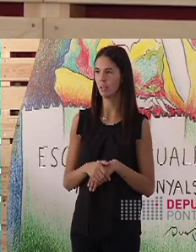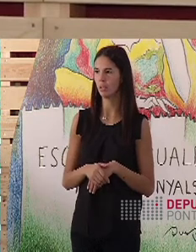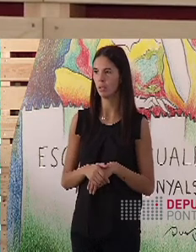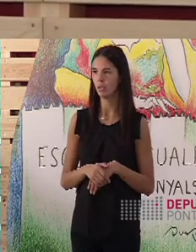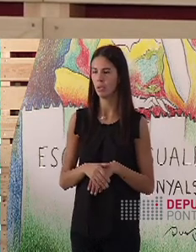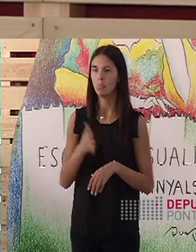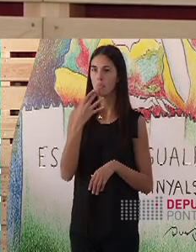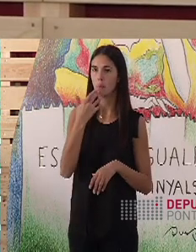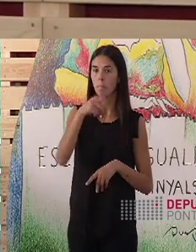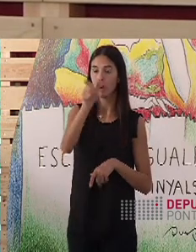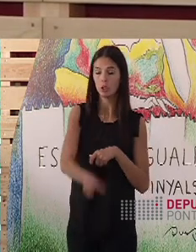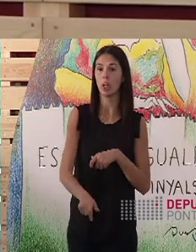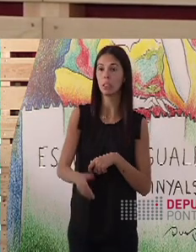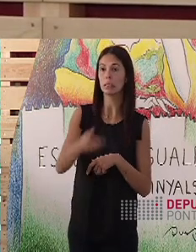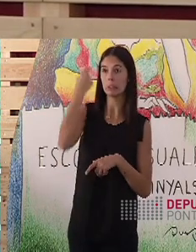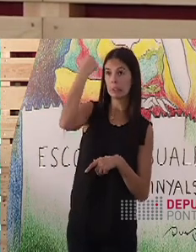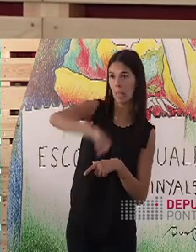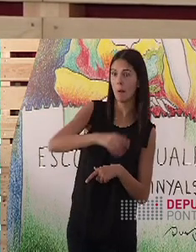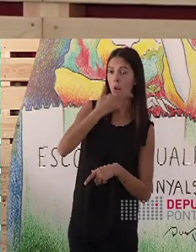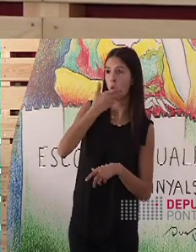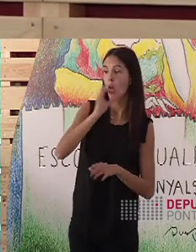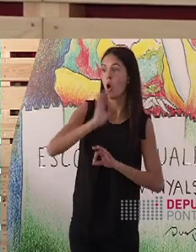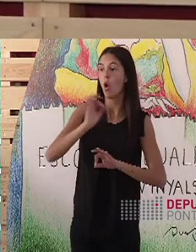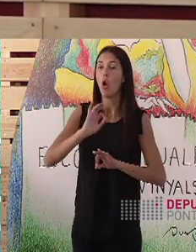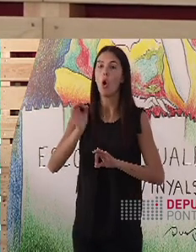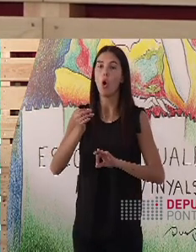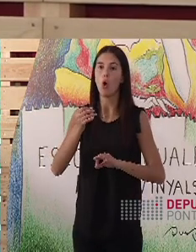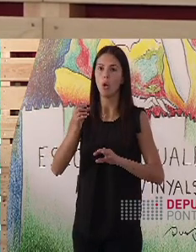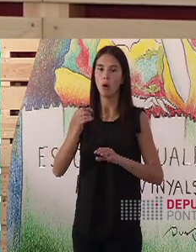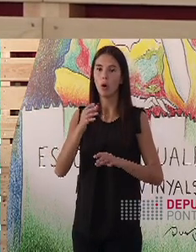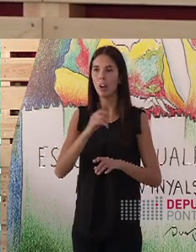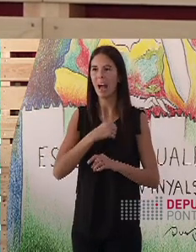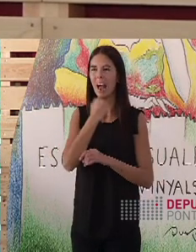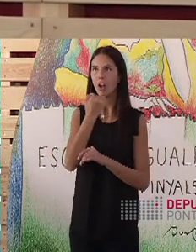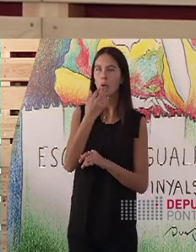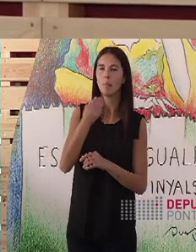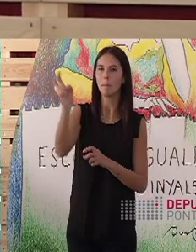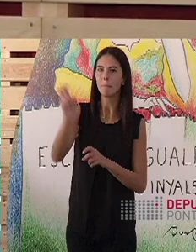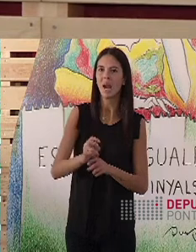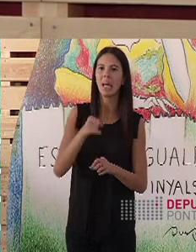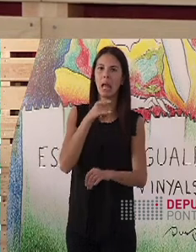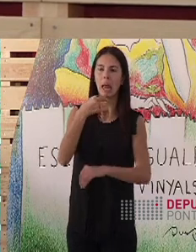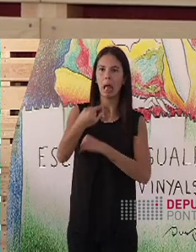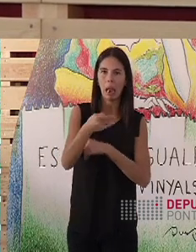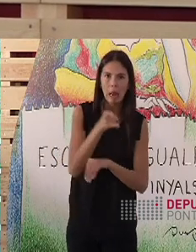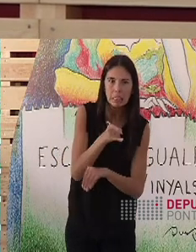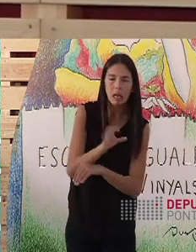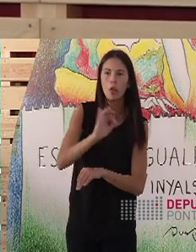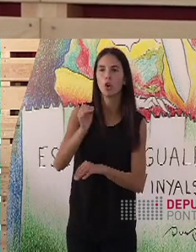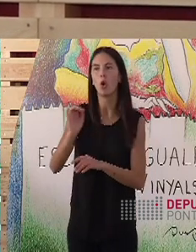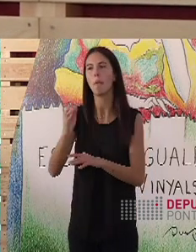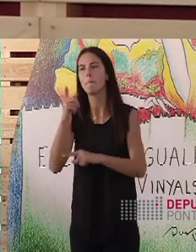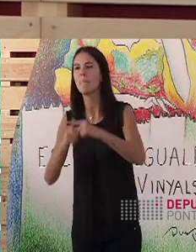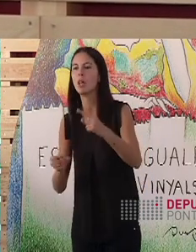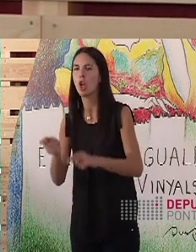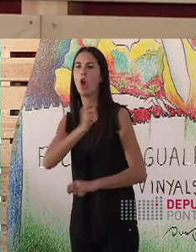mediante denuncia ou hechos que te puedan llegar con claros indicios de que bien engañados se encuentran en unha situación de semi-esclavitud. E eso